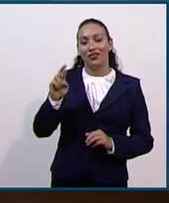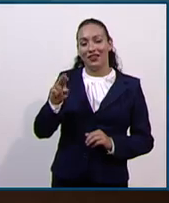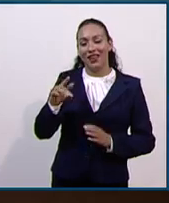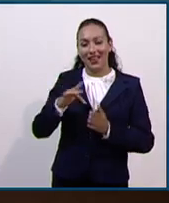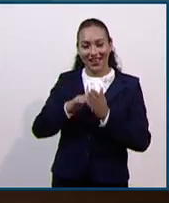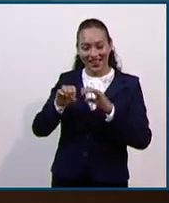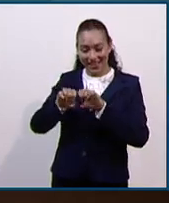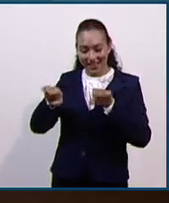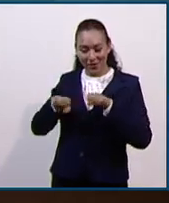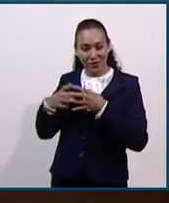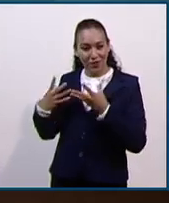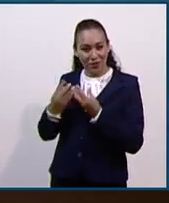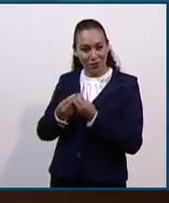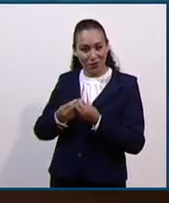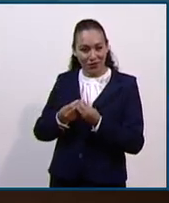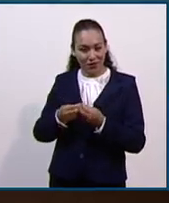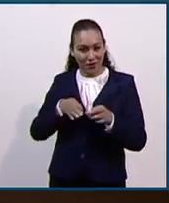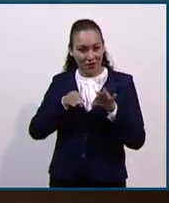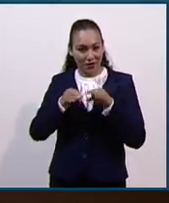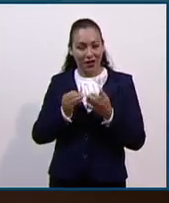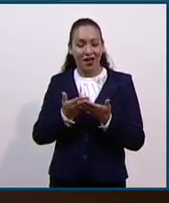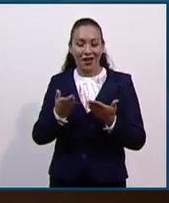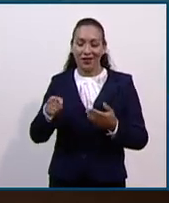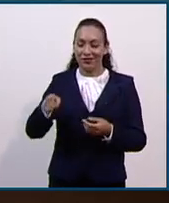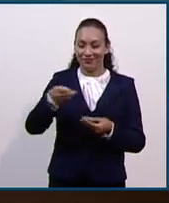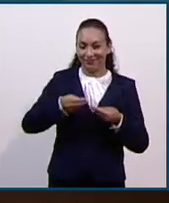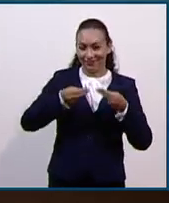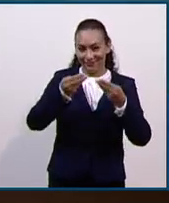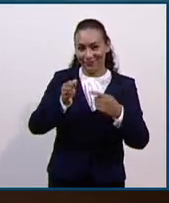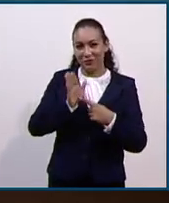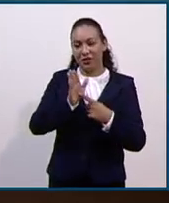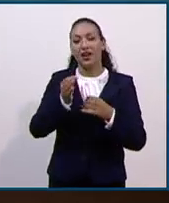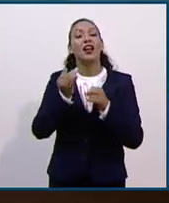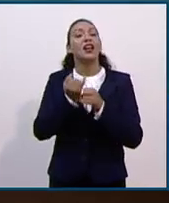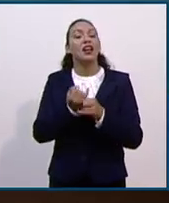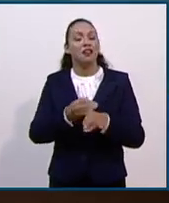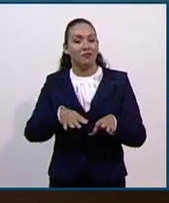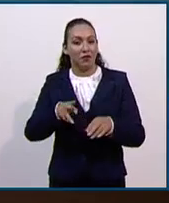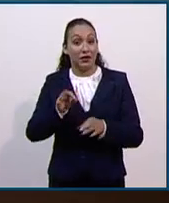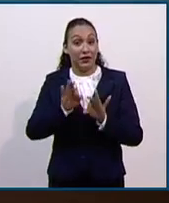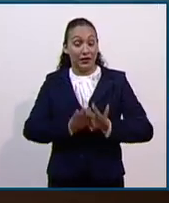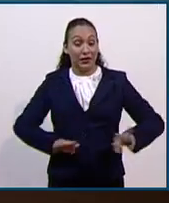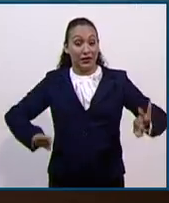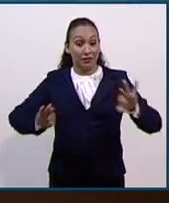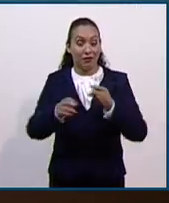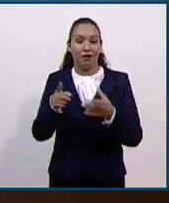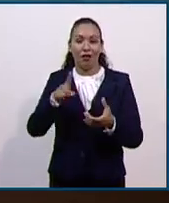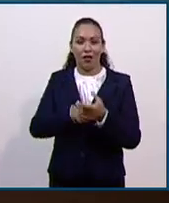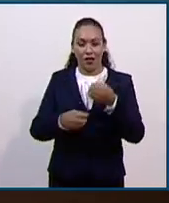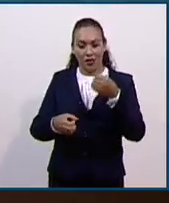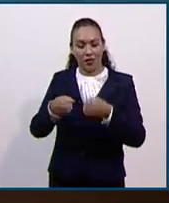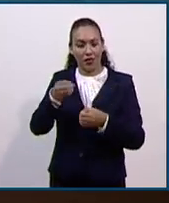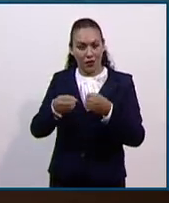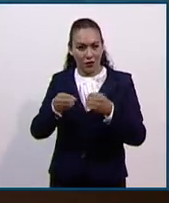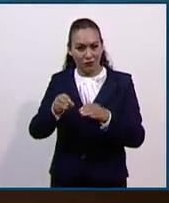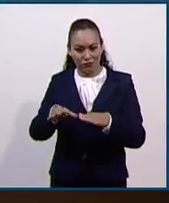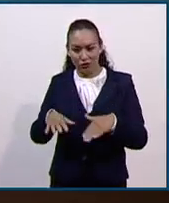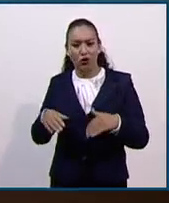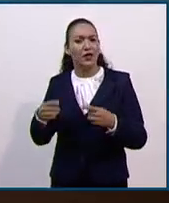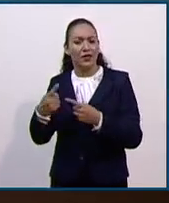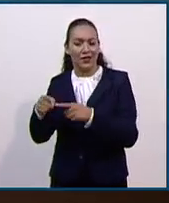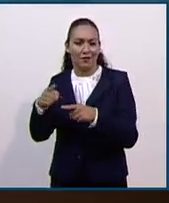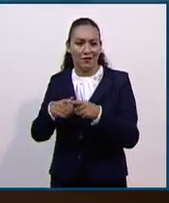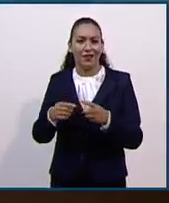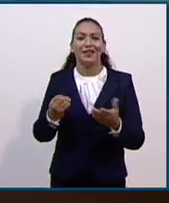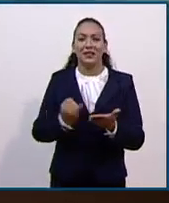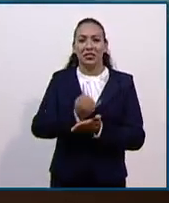trabajo los saludamos con mucho gusto. Le vamos a dar cuenta de las sentencias más relevantes de la Suprema Corte en pleno y salas, así como